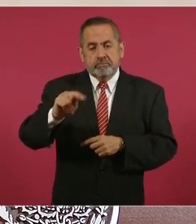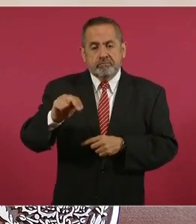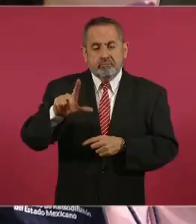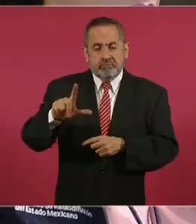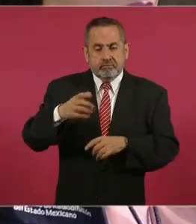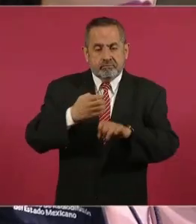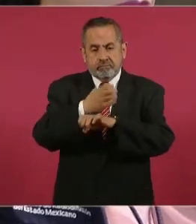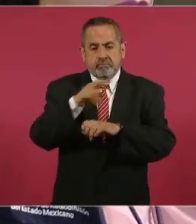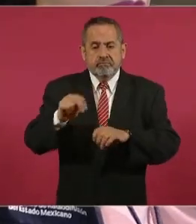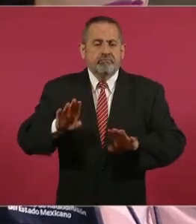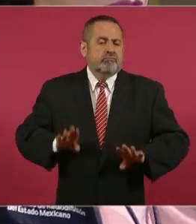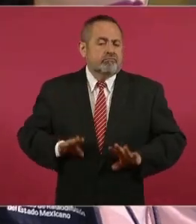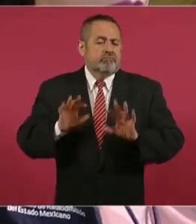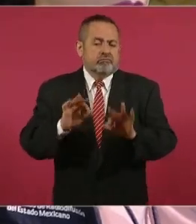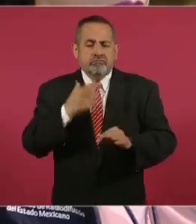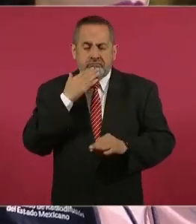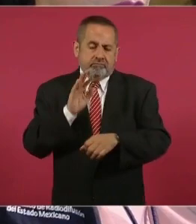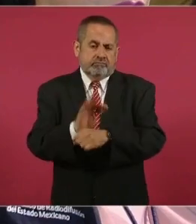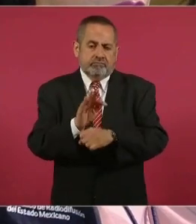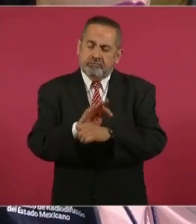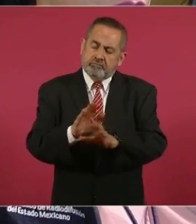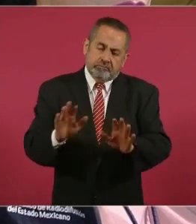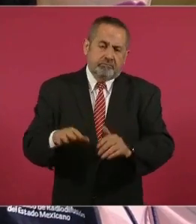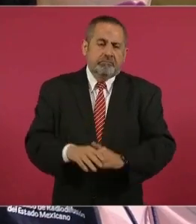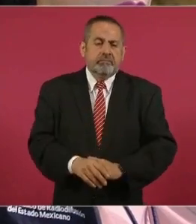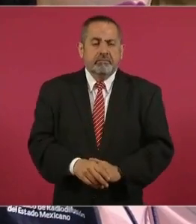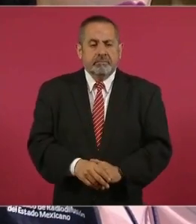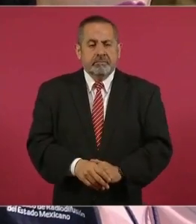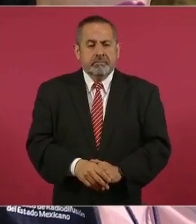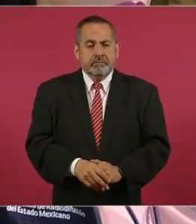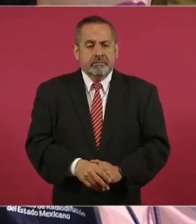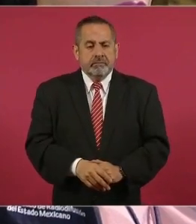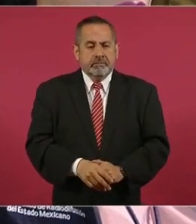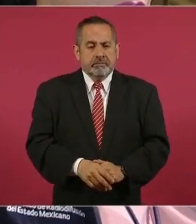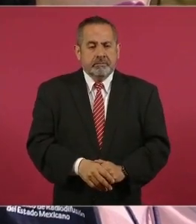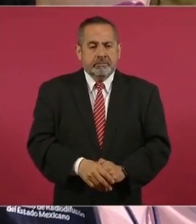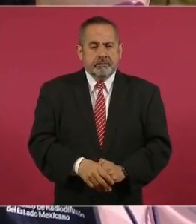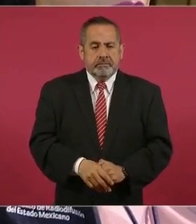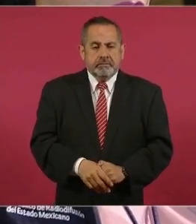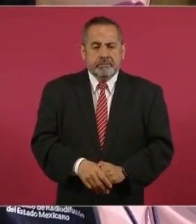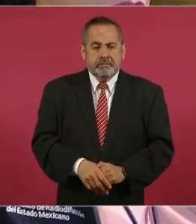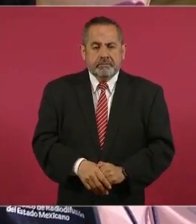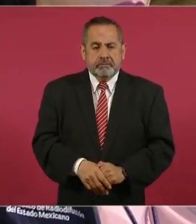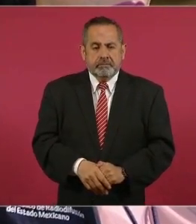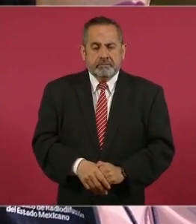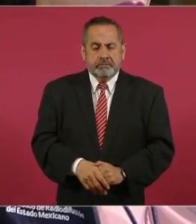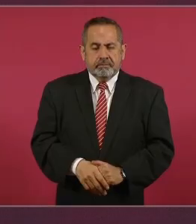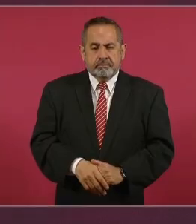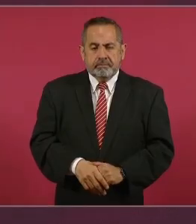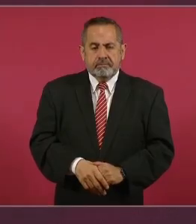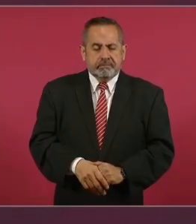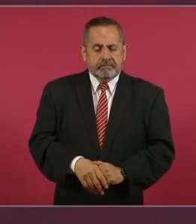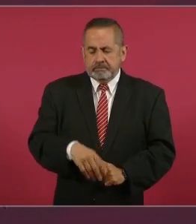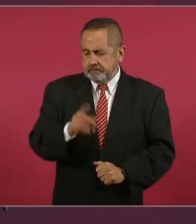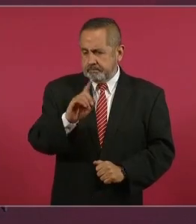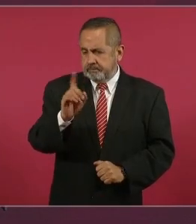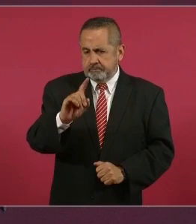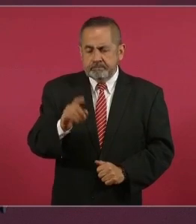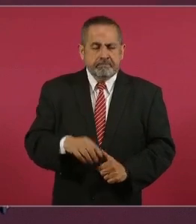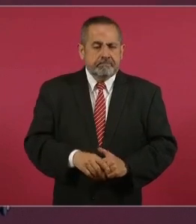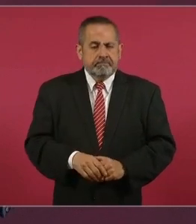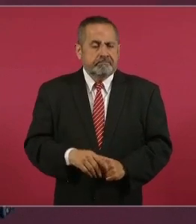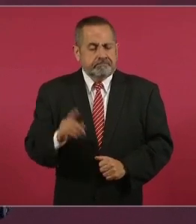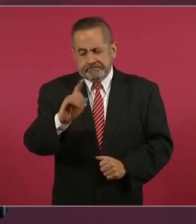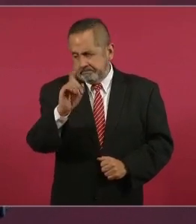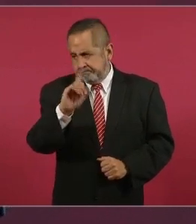León. ¿La Secretaría de Gobernación ha estado en contacto con los actores políticos de Nuevo León para no, abordar este asunto? No,